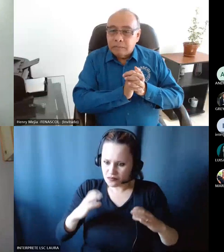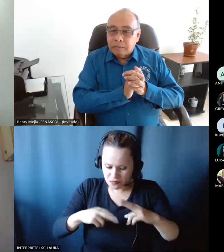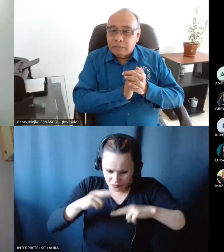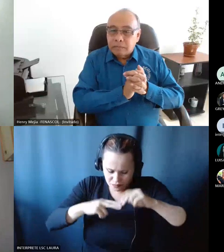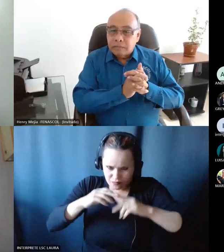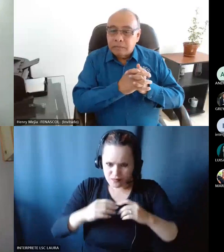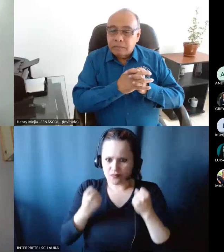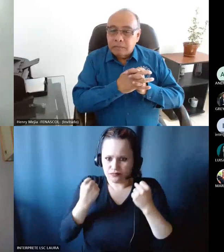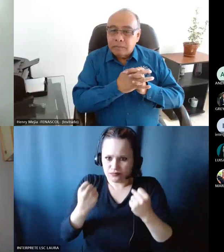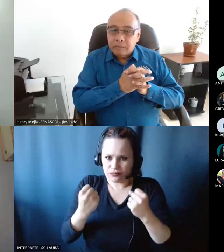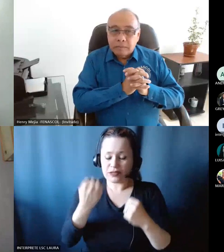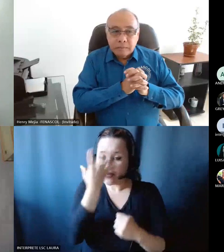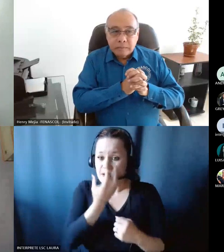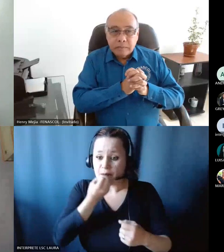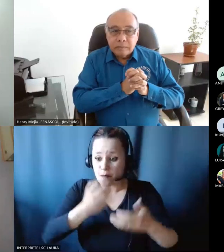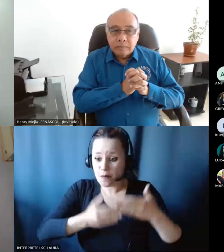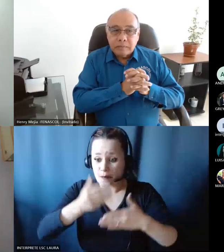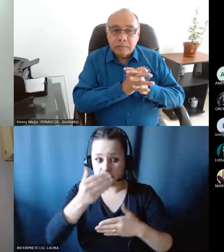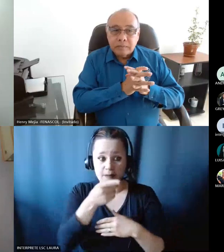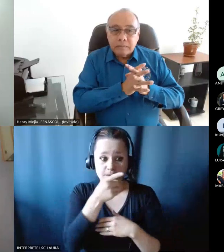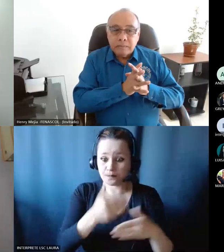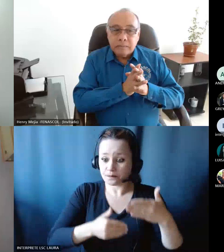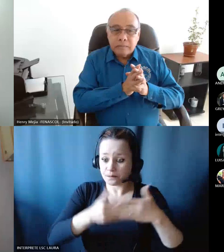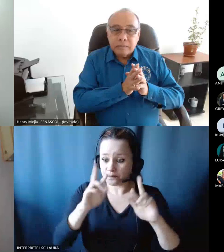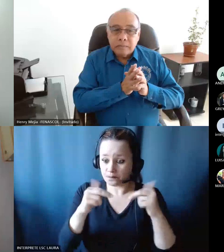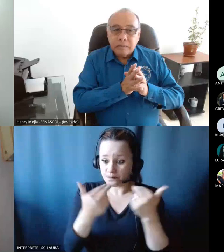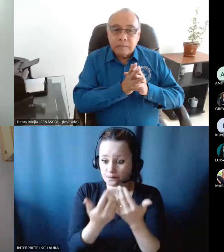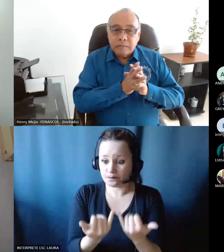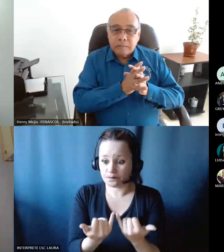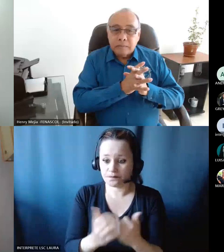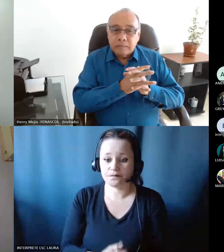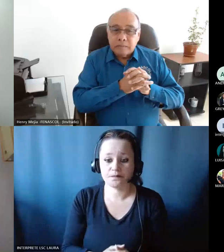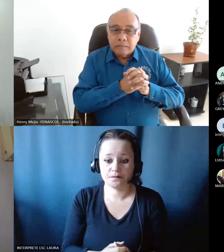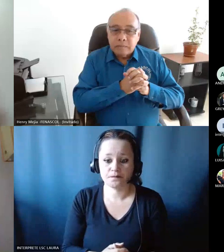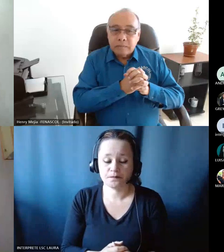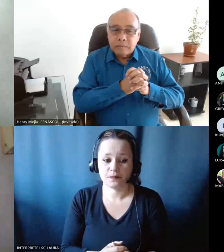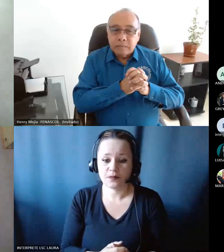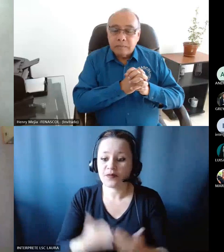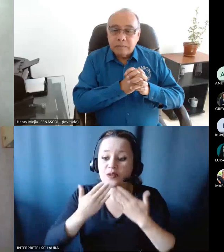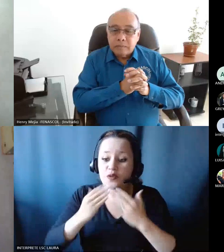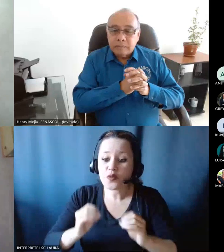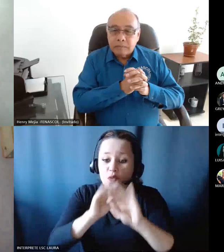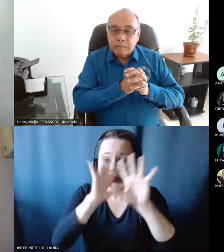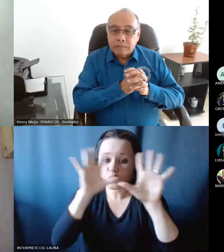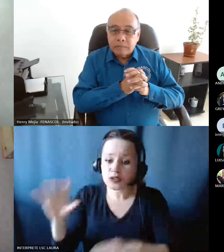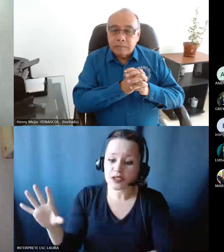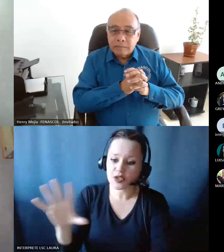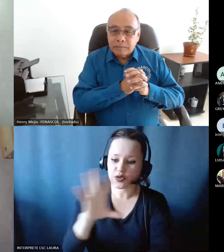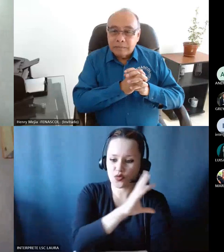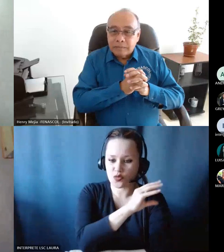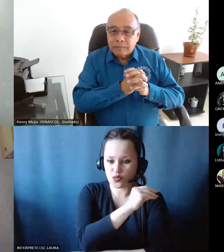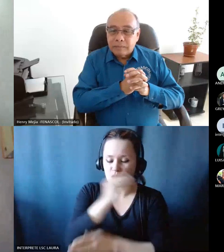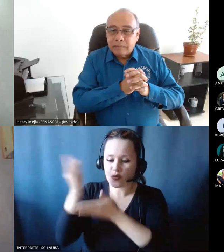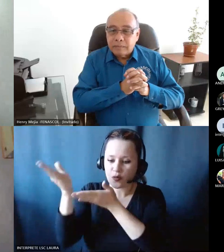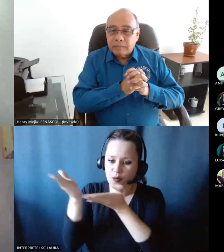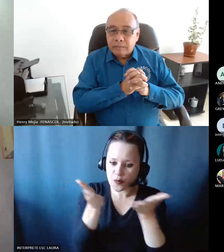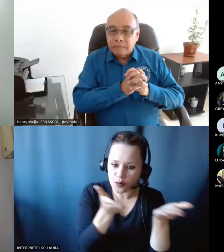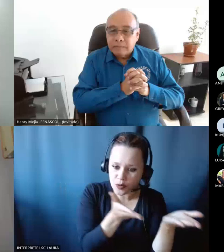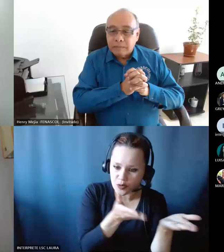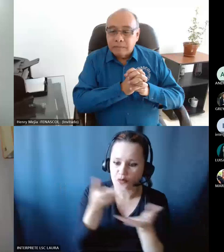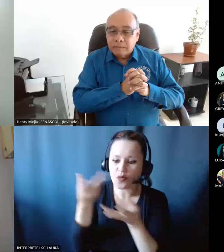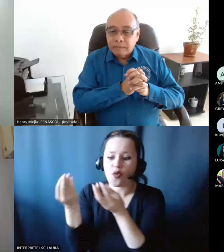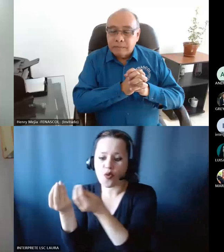hermoso Bueno vamos a comenzar Muy buenos días a todos Bienvenidos a los colegas a los